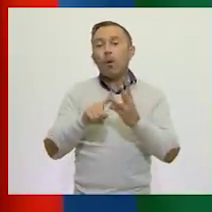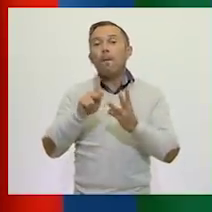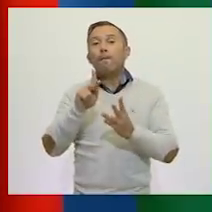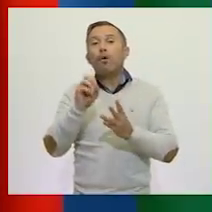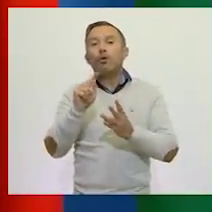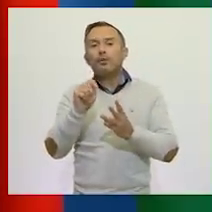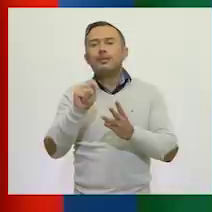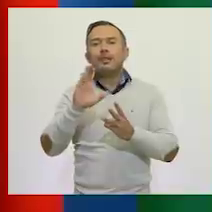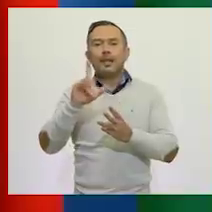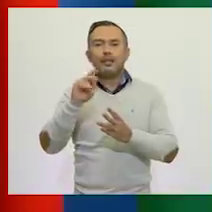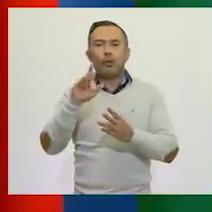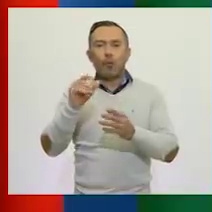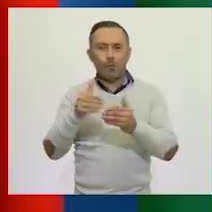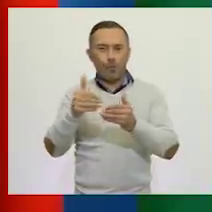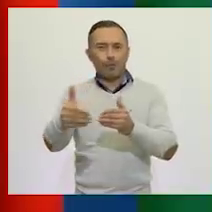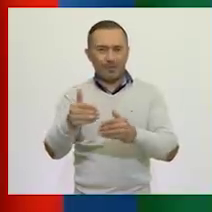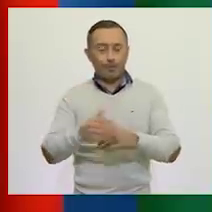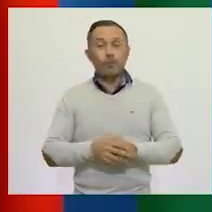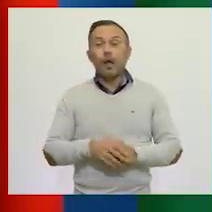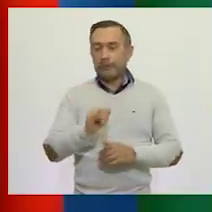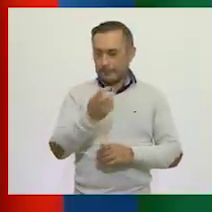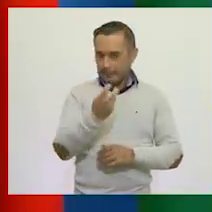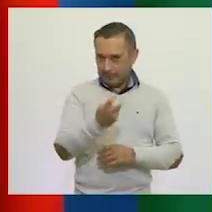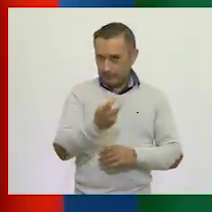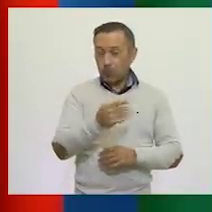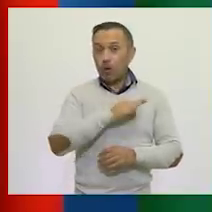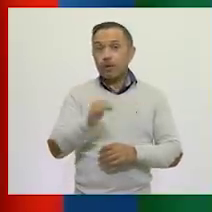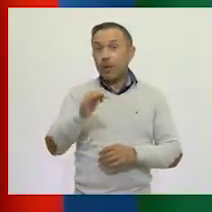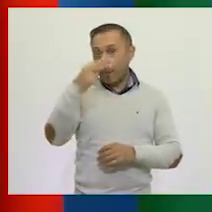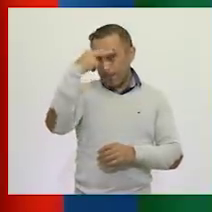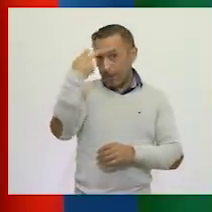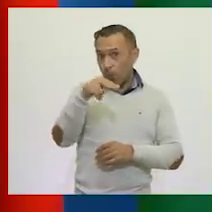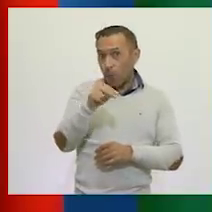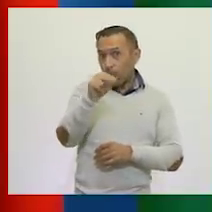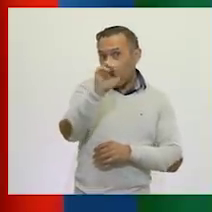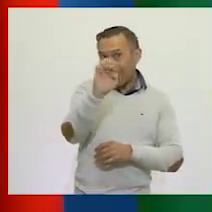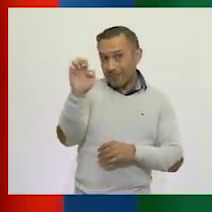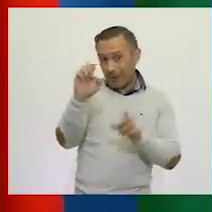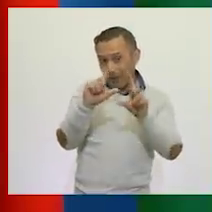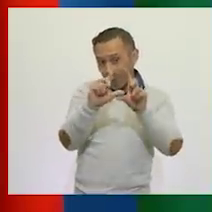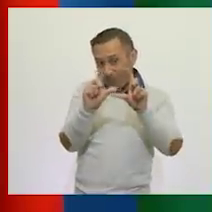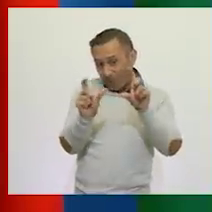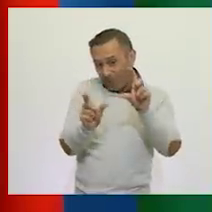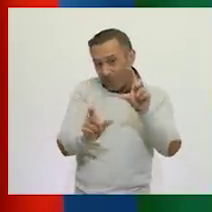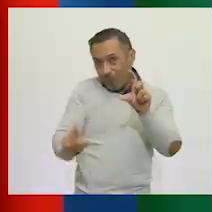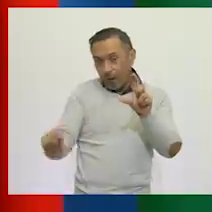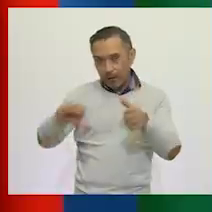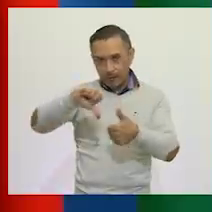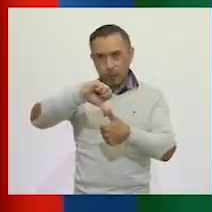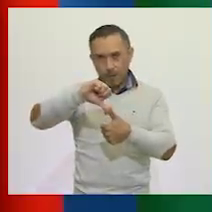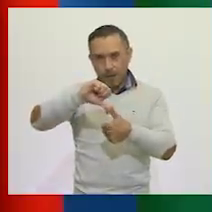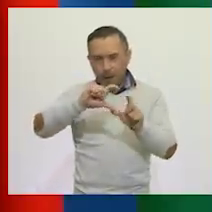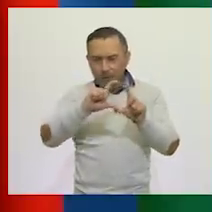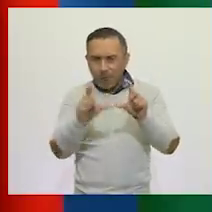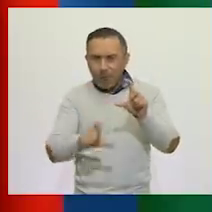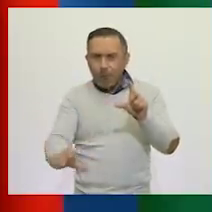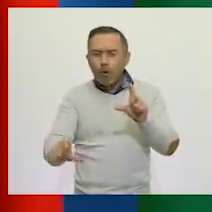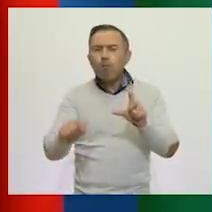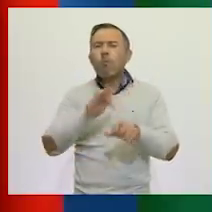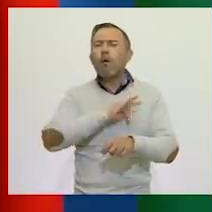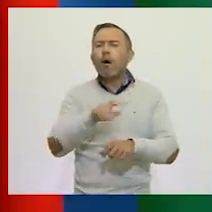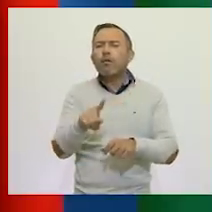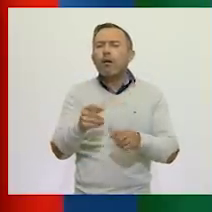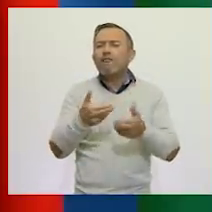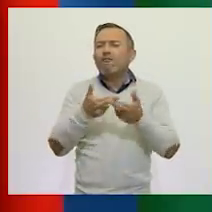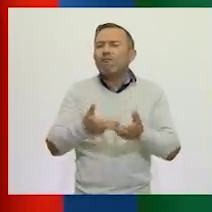de Mesoamérica abarcó desde el noreste de México hasta Centroamérica, y en esa área tan rica en vegetación fue en la